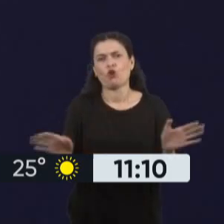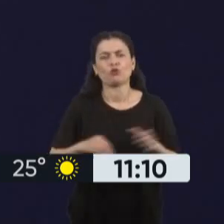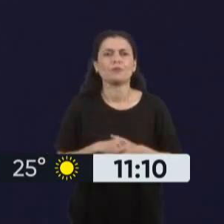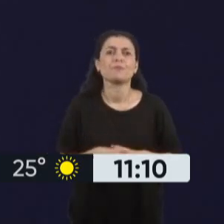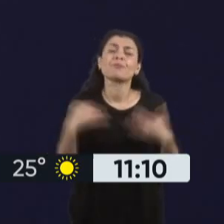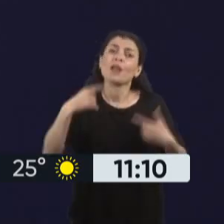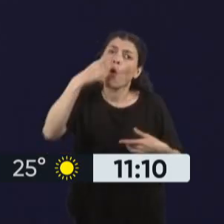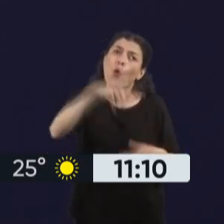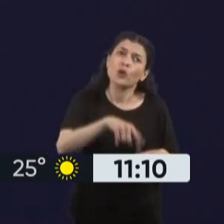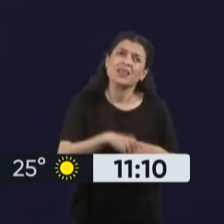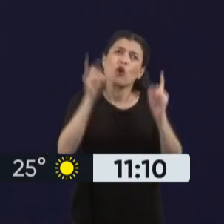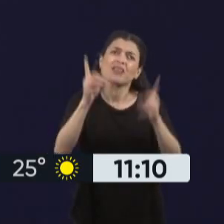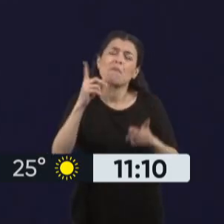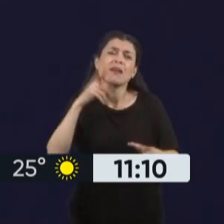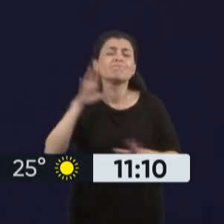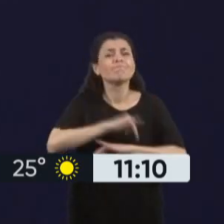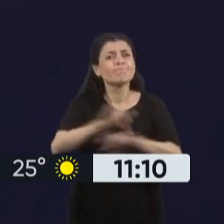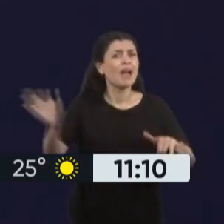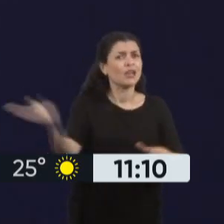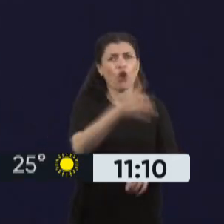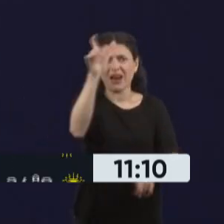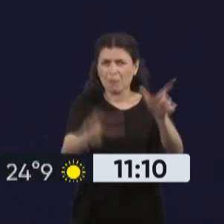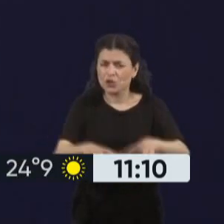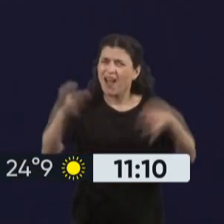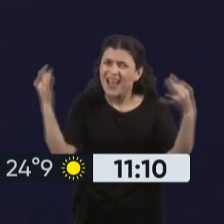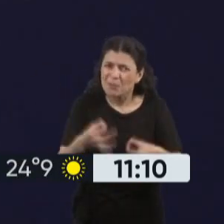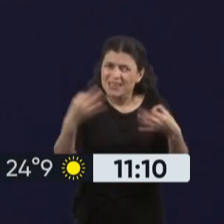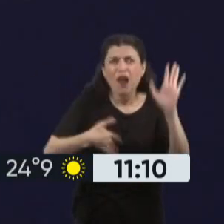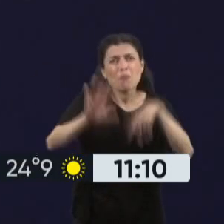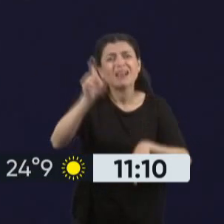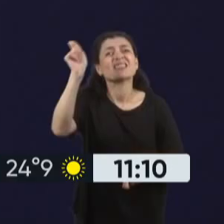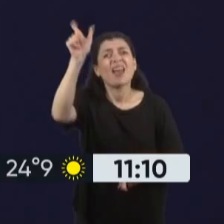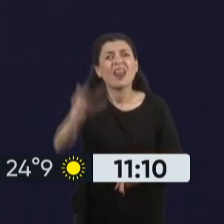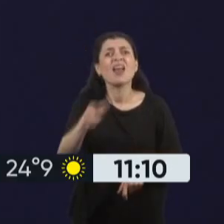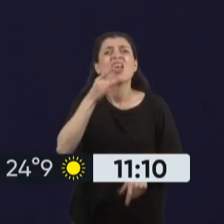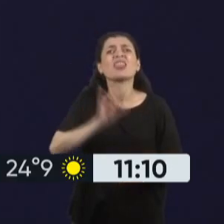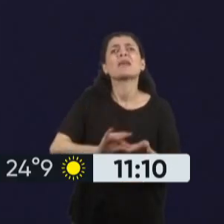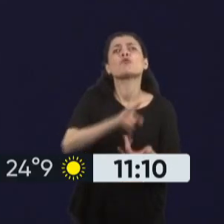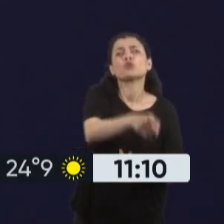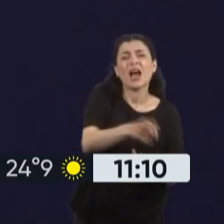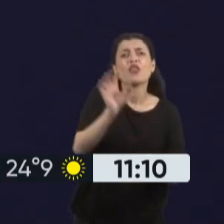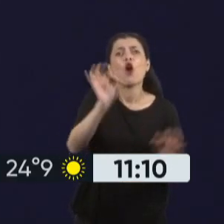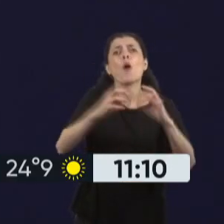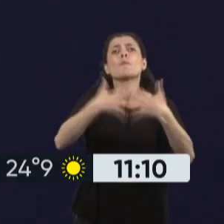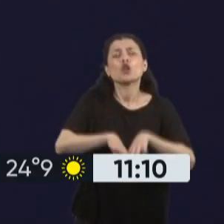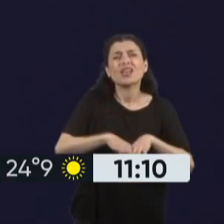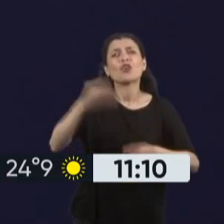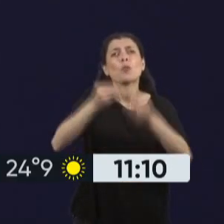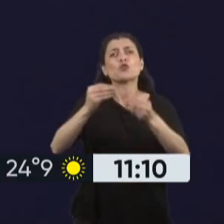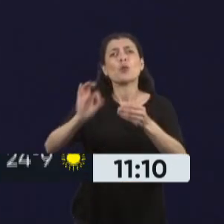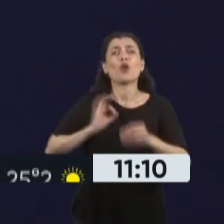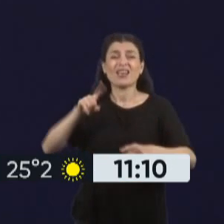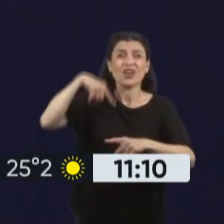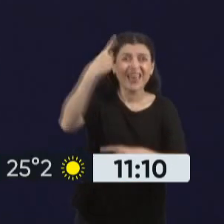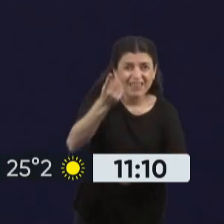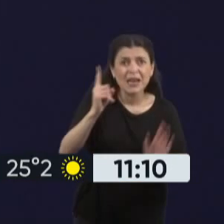Y por último, recordarle a la ciudadanía, especialmente a los diputados, que el proyecto de presupuesto 2025 se